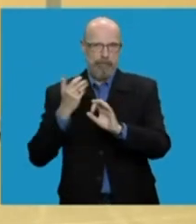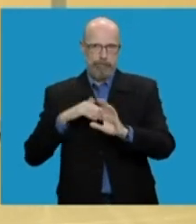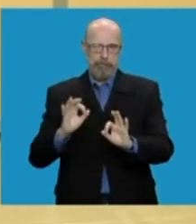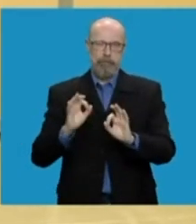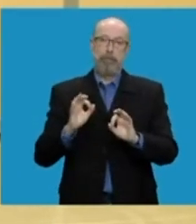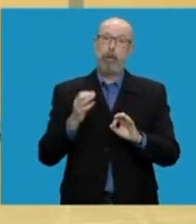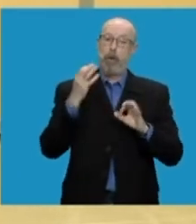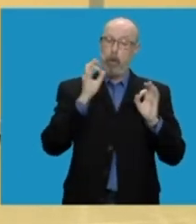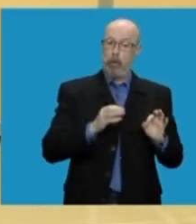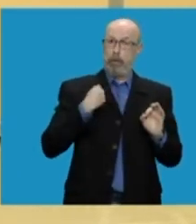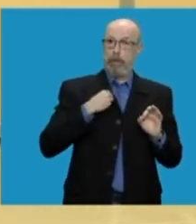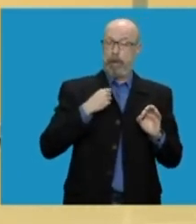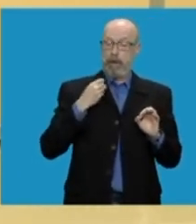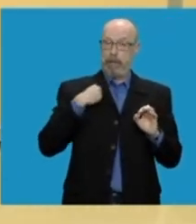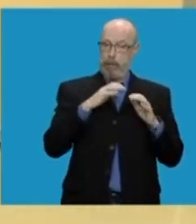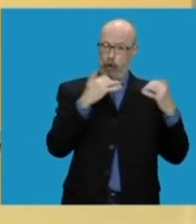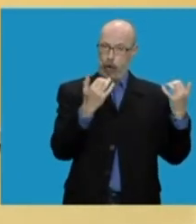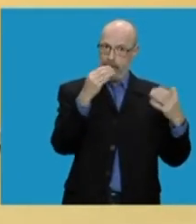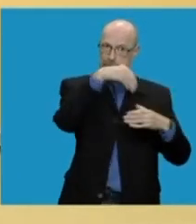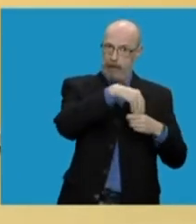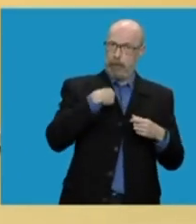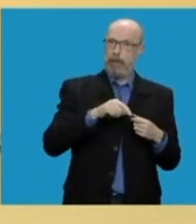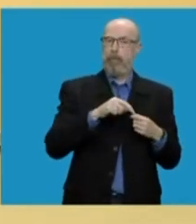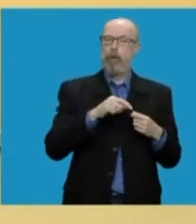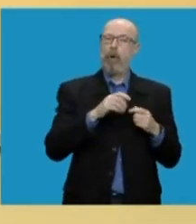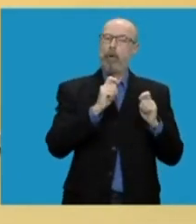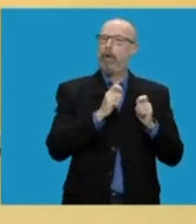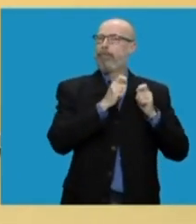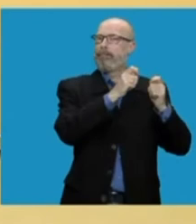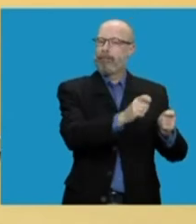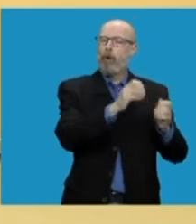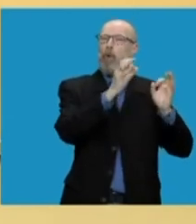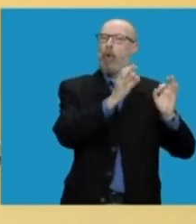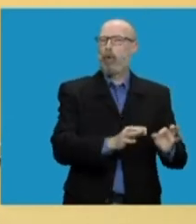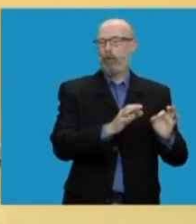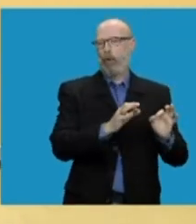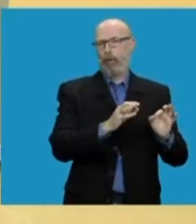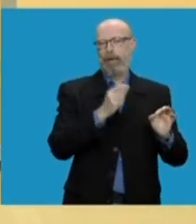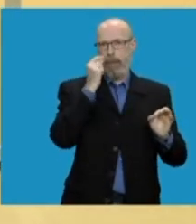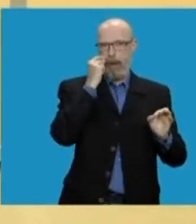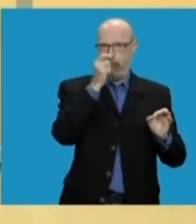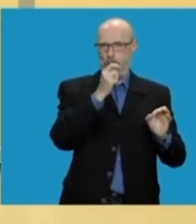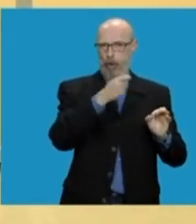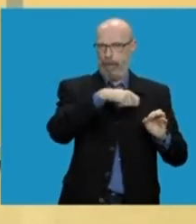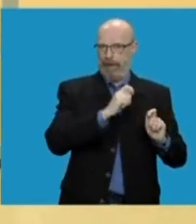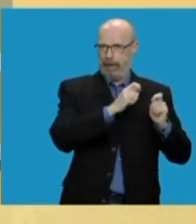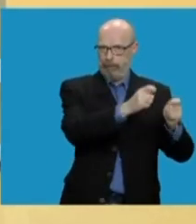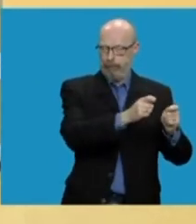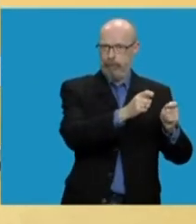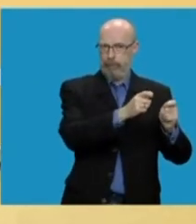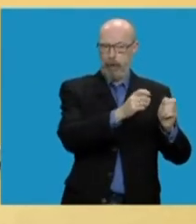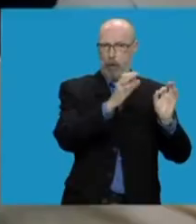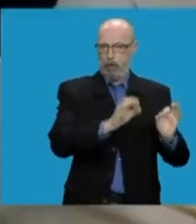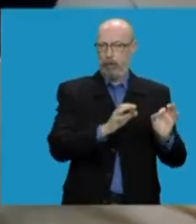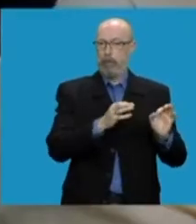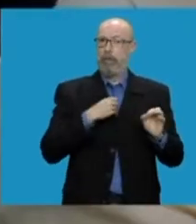el sucesor en el cargo, Alfonso Fernández Mañueco, acababa de ser investido presidente de la Junta de Castilla y León. La imagen, distribuida por la Agencia